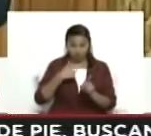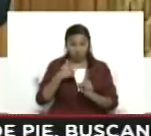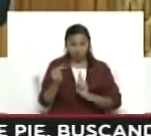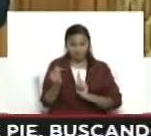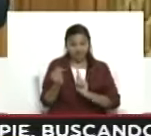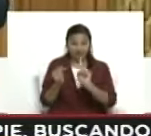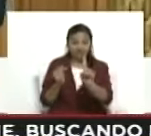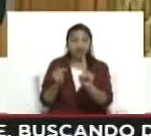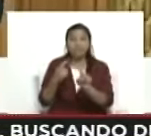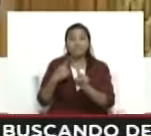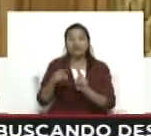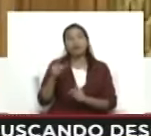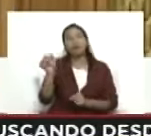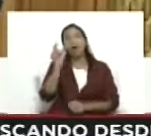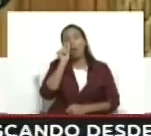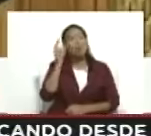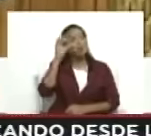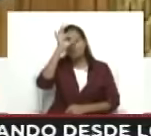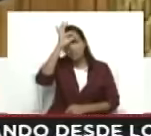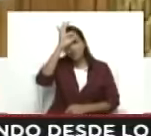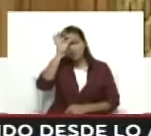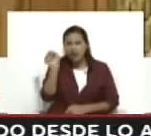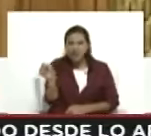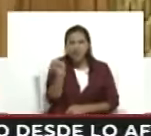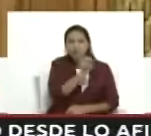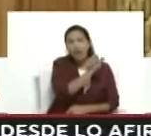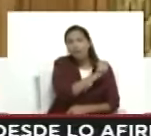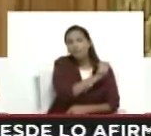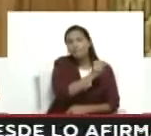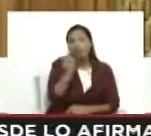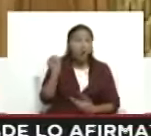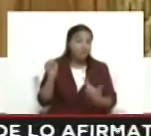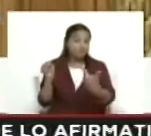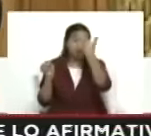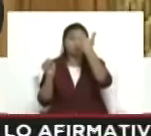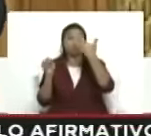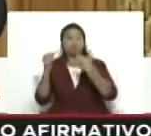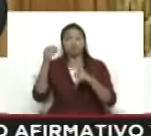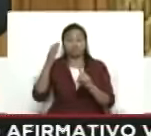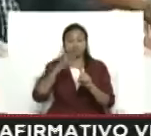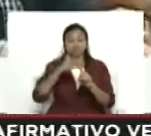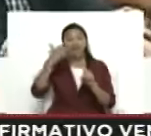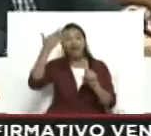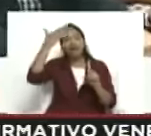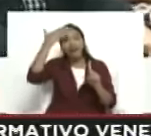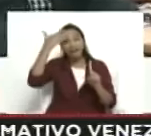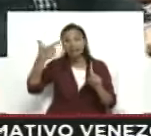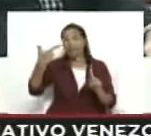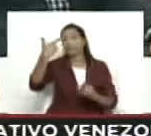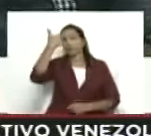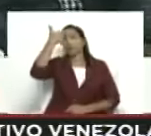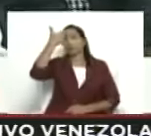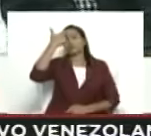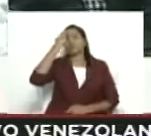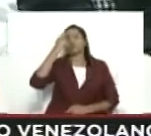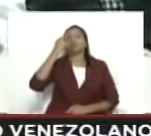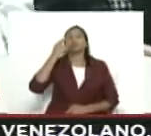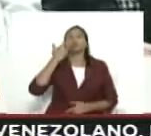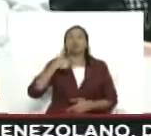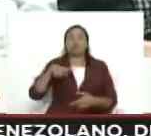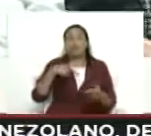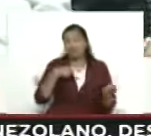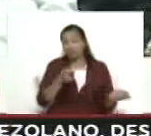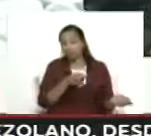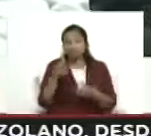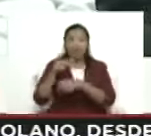portón, le metieron un tiro en la cabeza. Lo dieron por muerto. El muchacho no murió por eso. Afortunadamente lo rescatamos, lo llevamos a Cuba